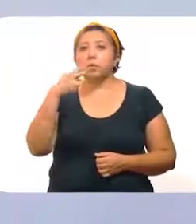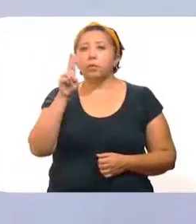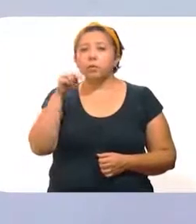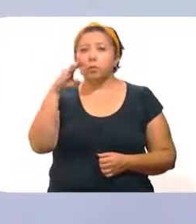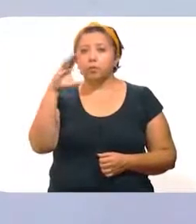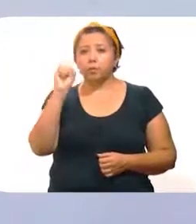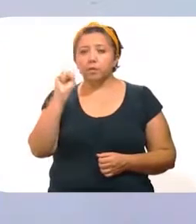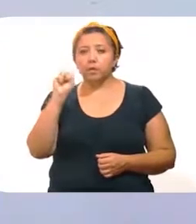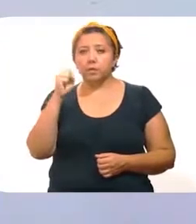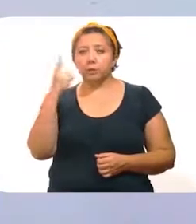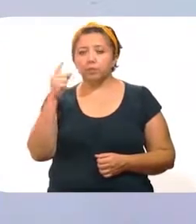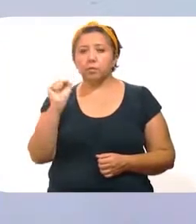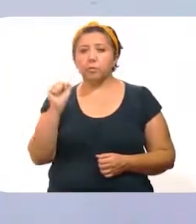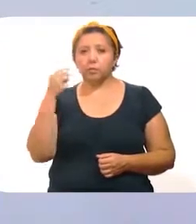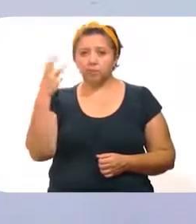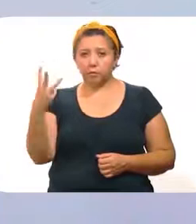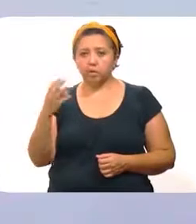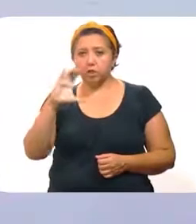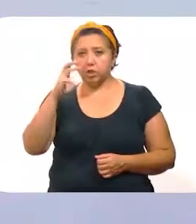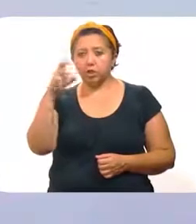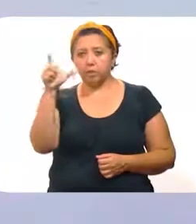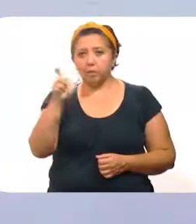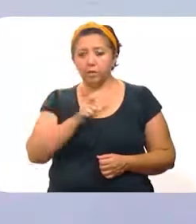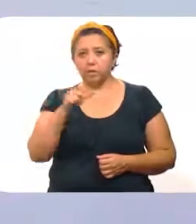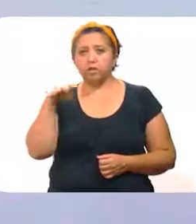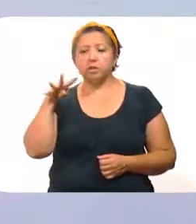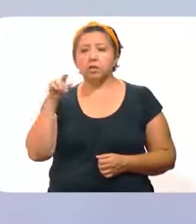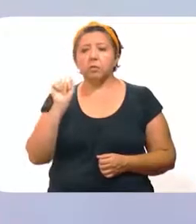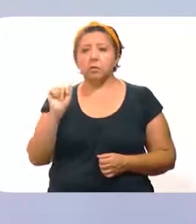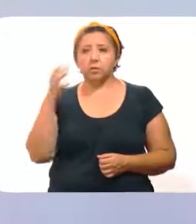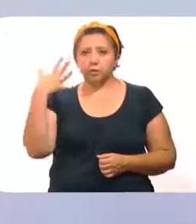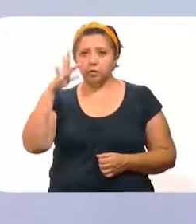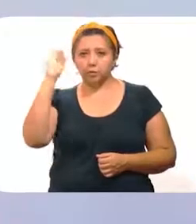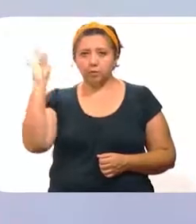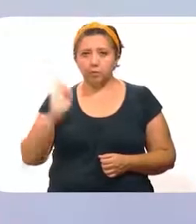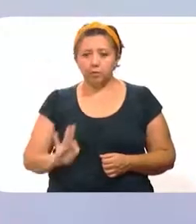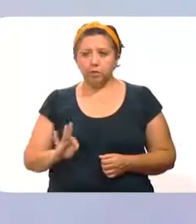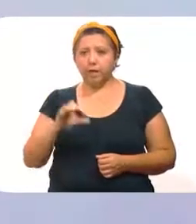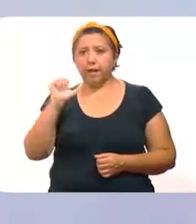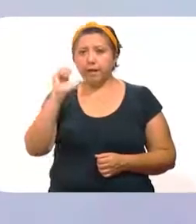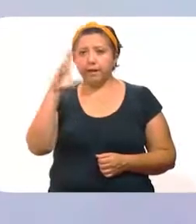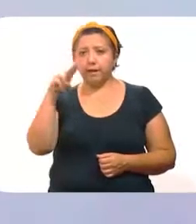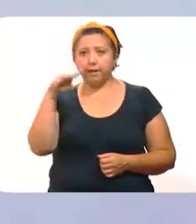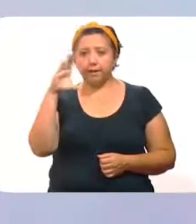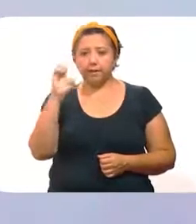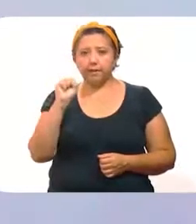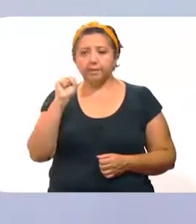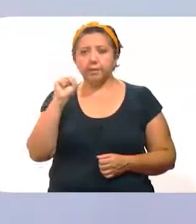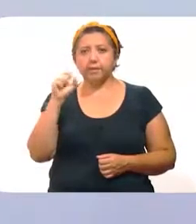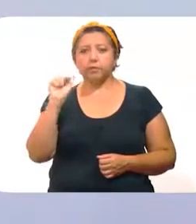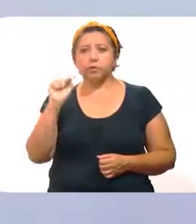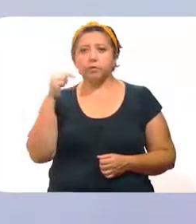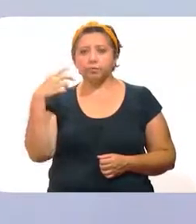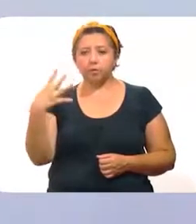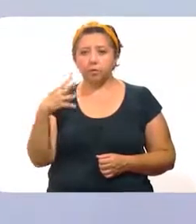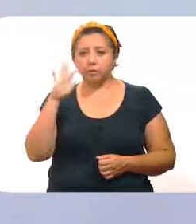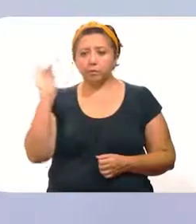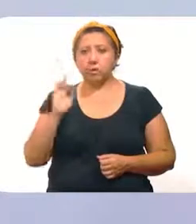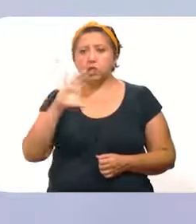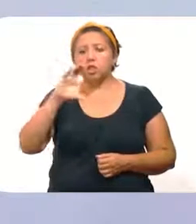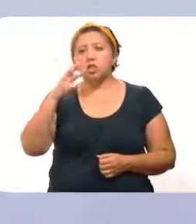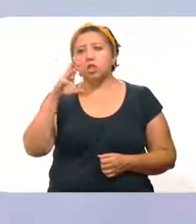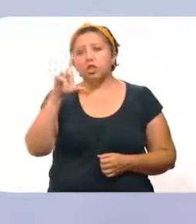Junucmá, 61.3%, Chemash, 19.5%, Acanqué, 60.4%,